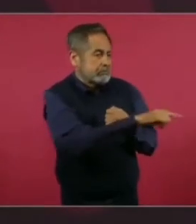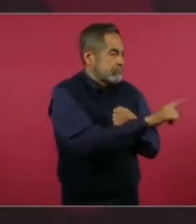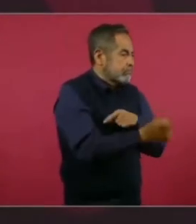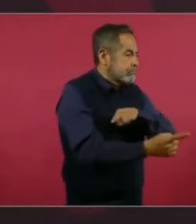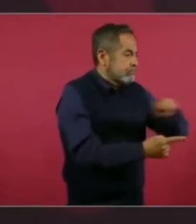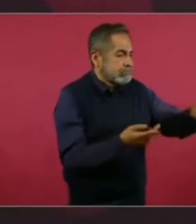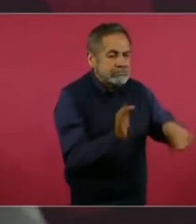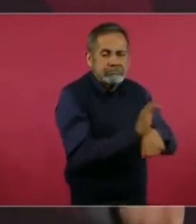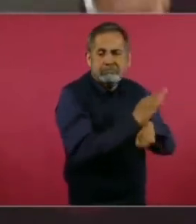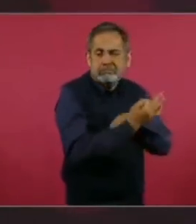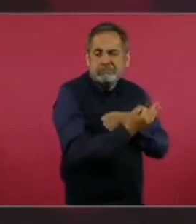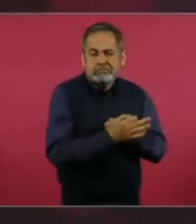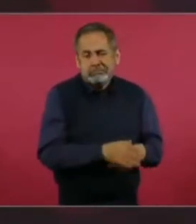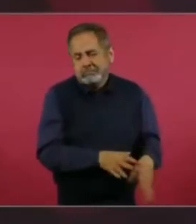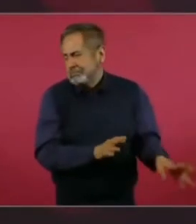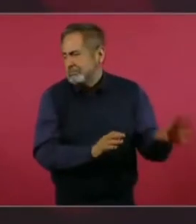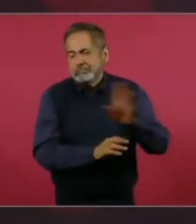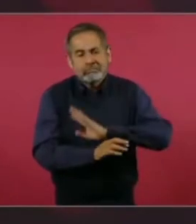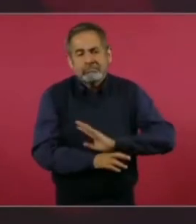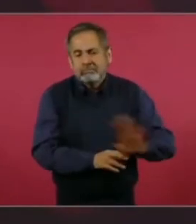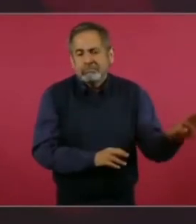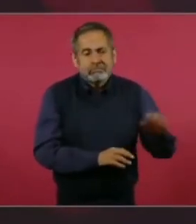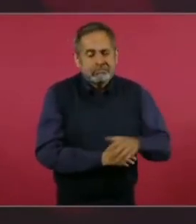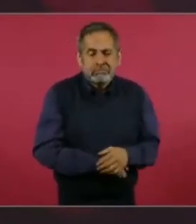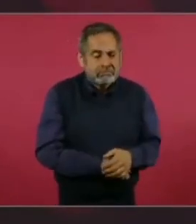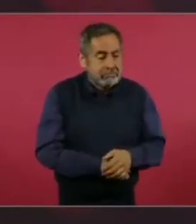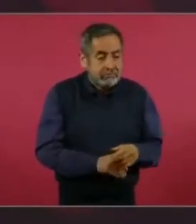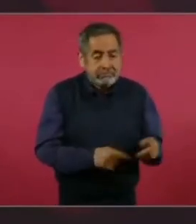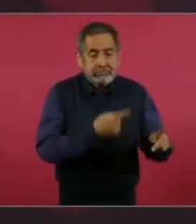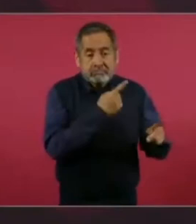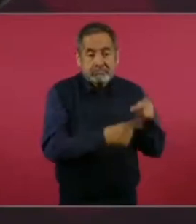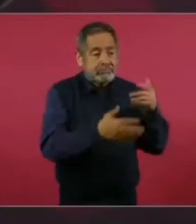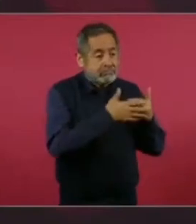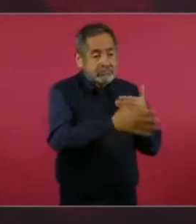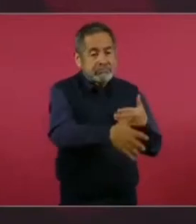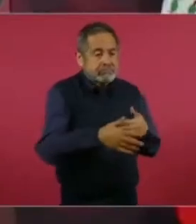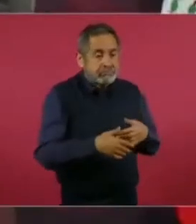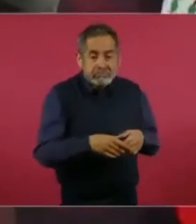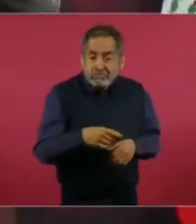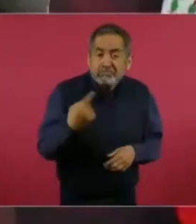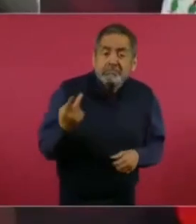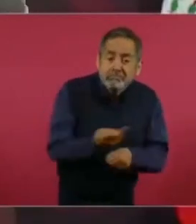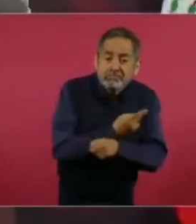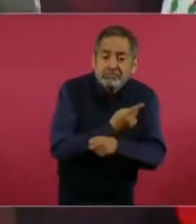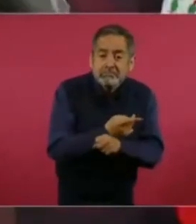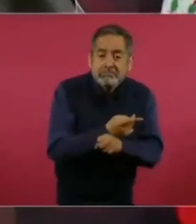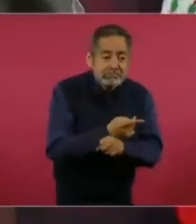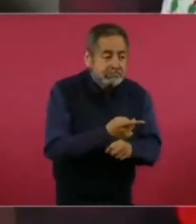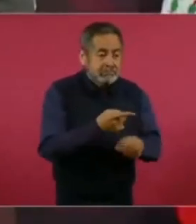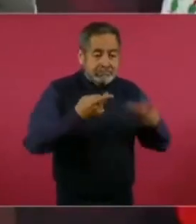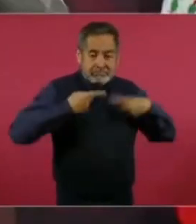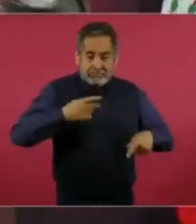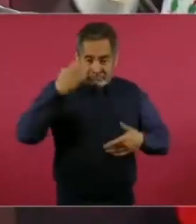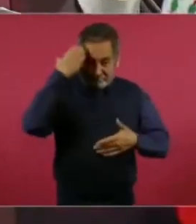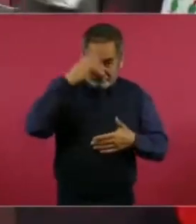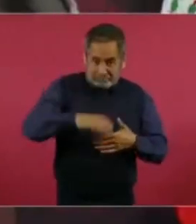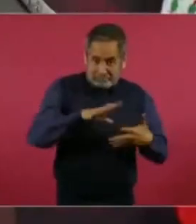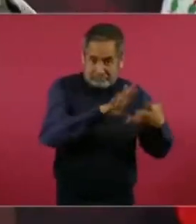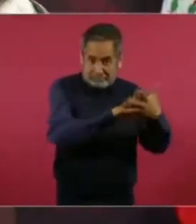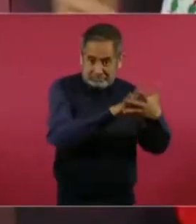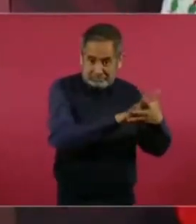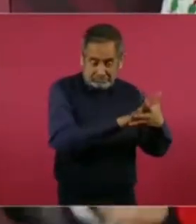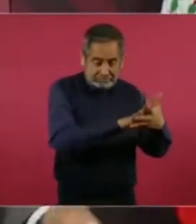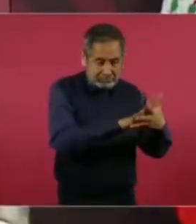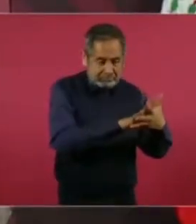Y a partir de ahí, a liberar delincuentes, y crecieron los